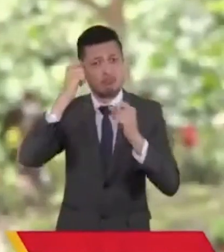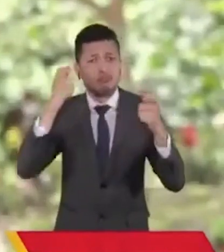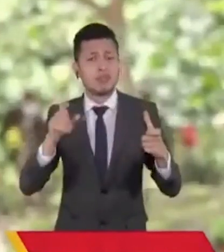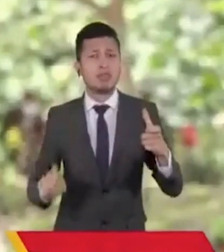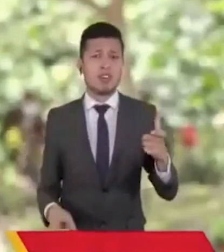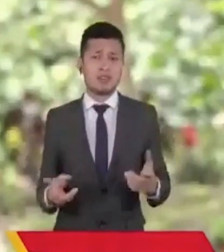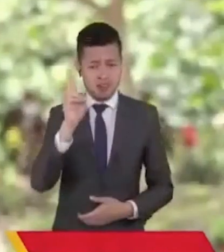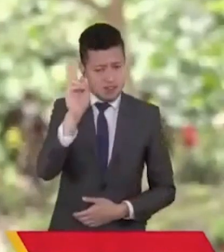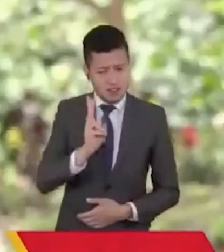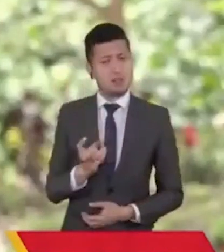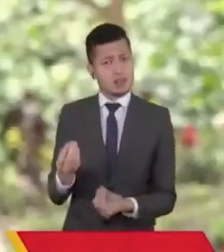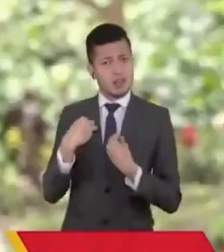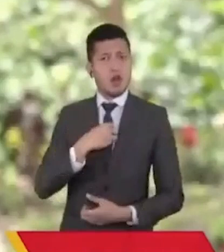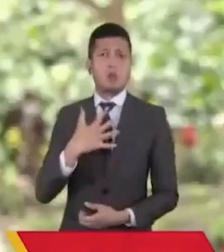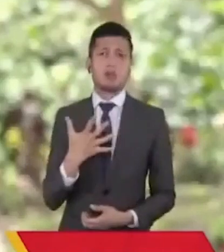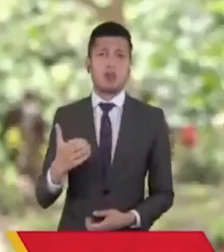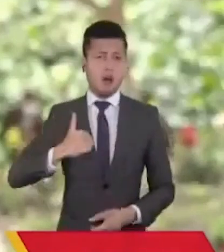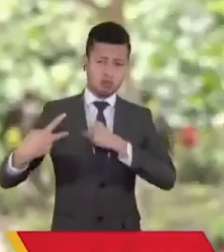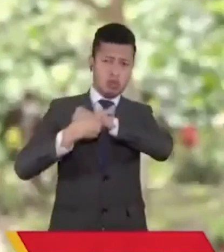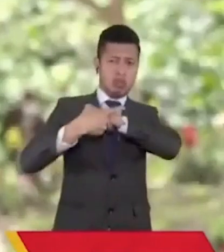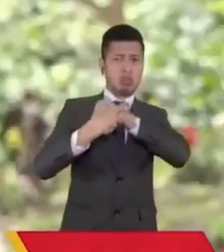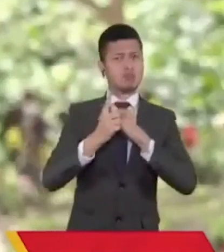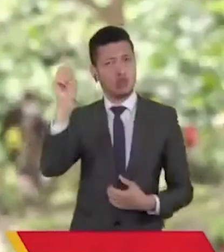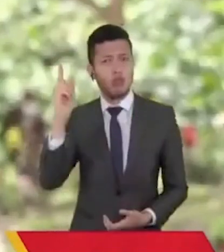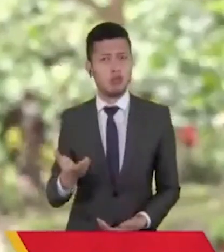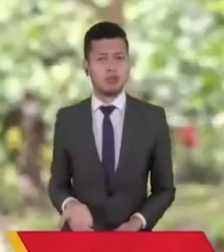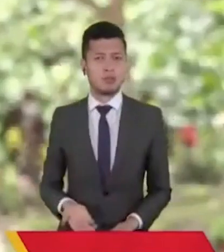que los respete y les dé oportunidades, no que los abuse.